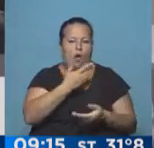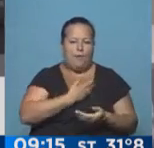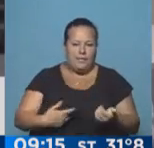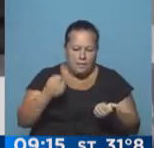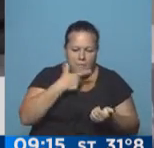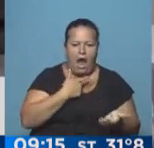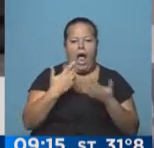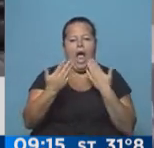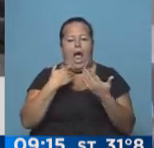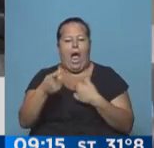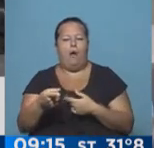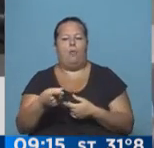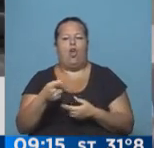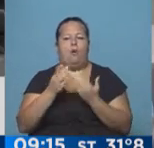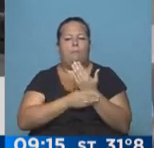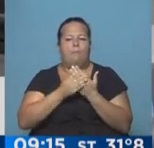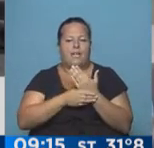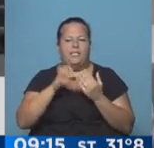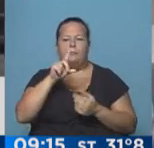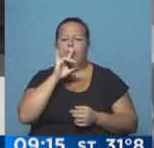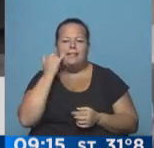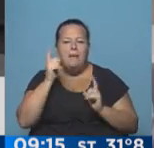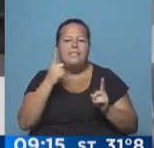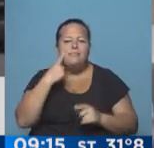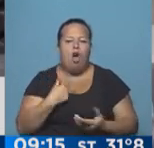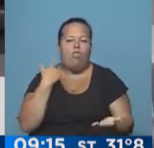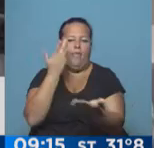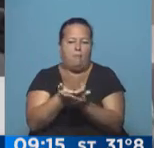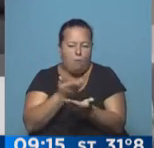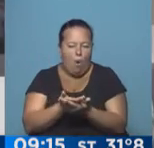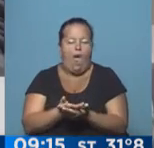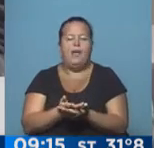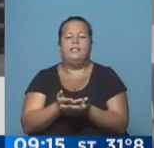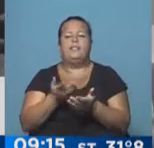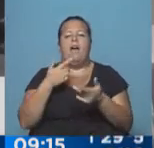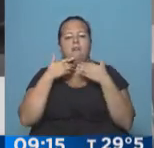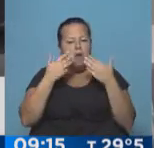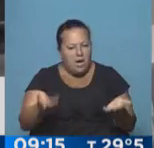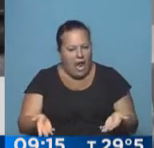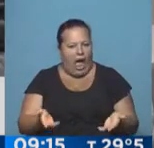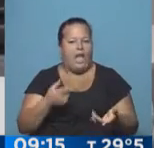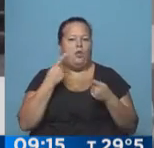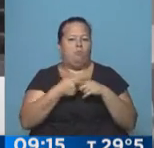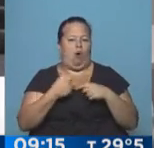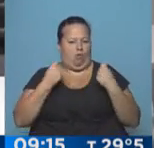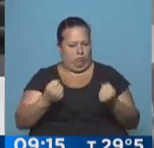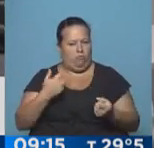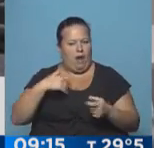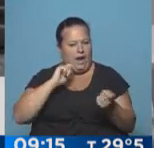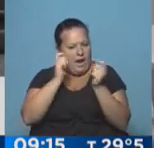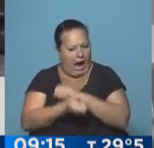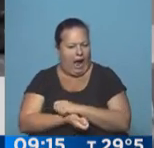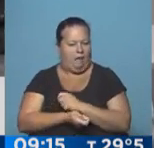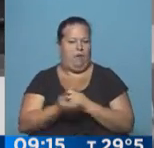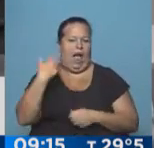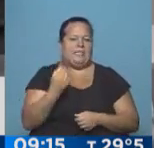macri habló con el ministro para que ahí el mismo día que recibió la oferta agradeciendo este esta postura este cambio de